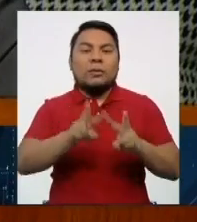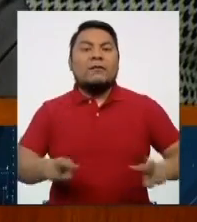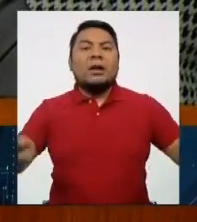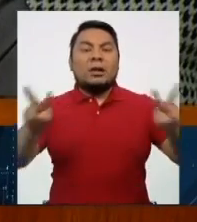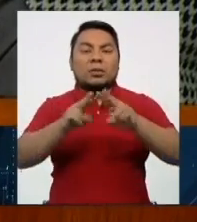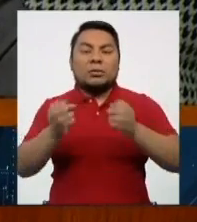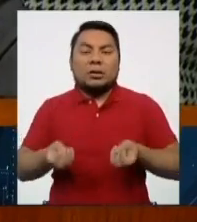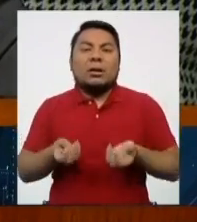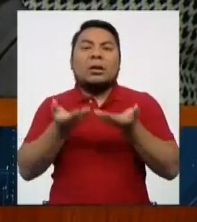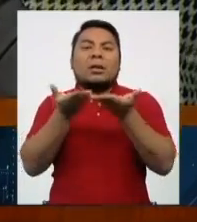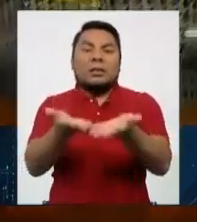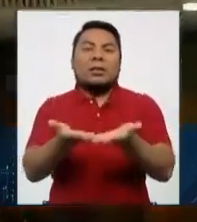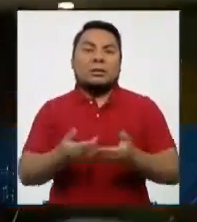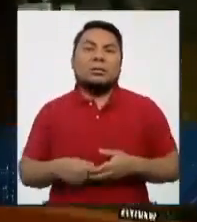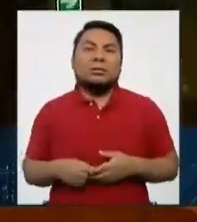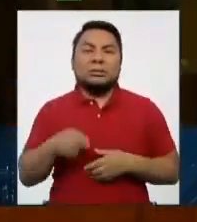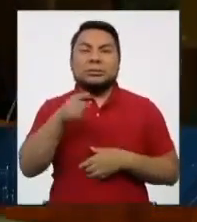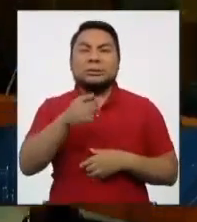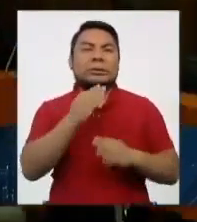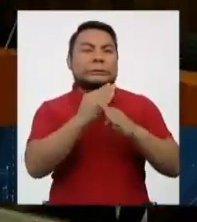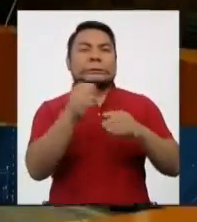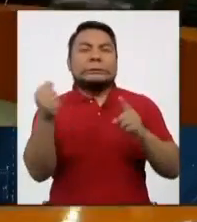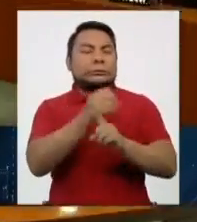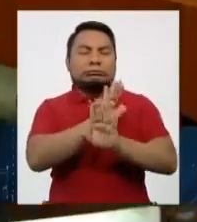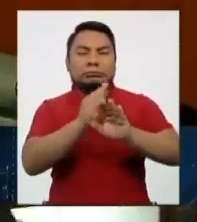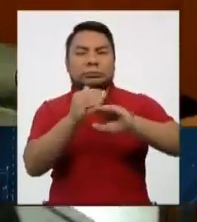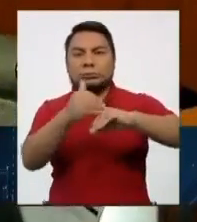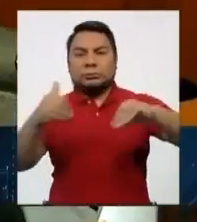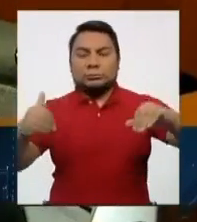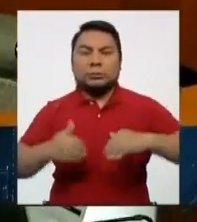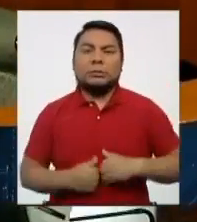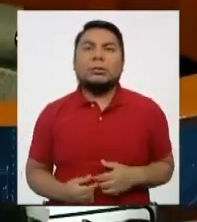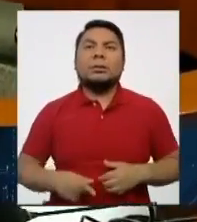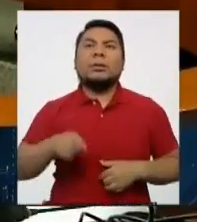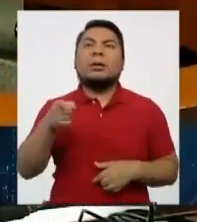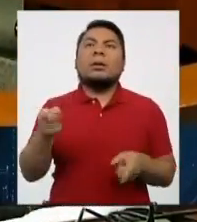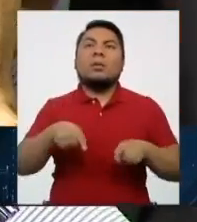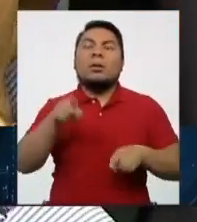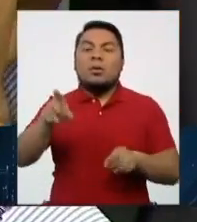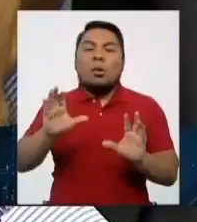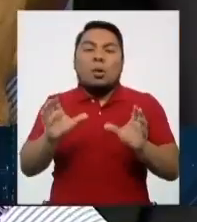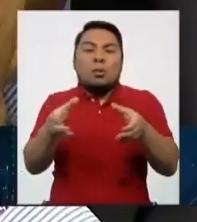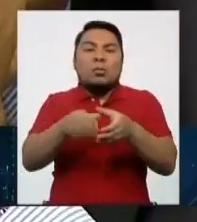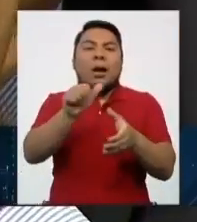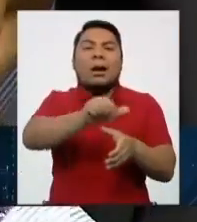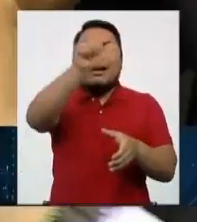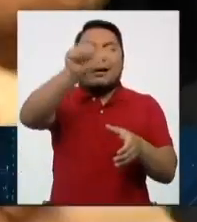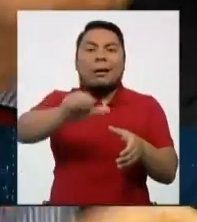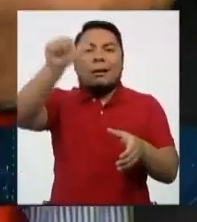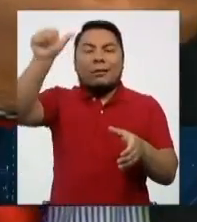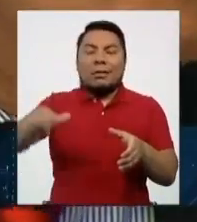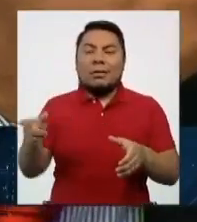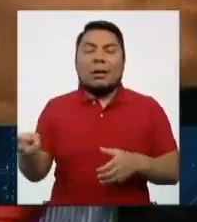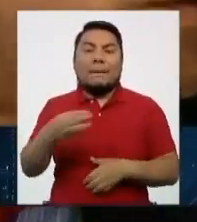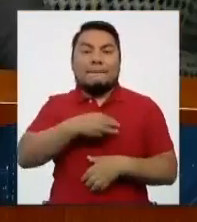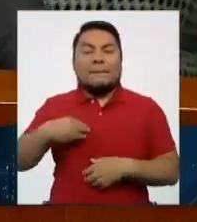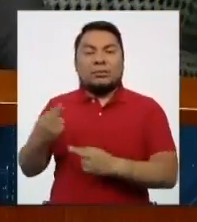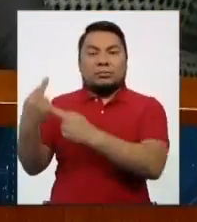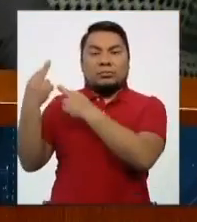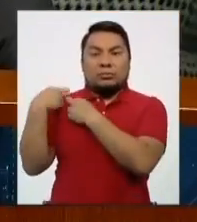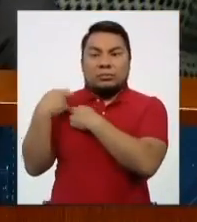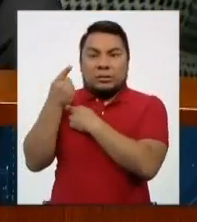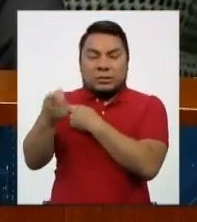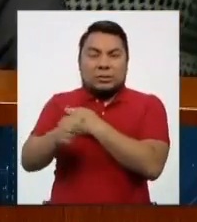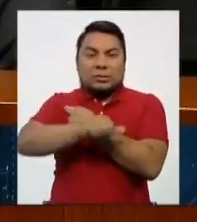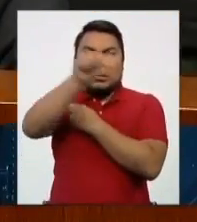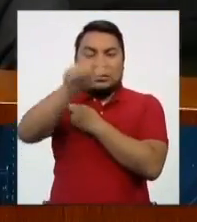cultivar la adhesión a ella. Al asumir la presidencia pro tempore de la comunidad andina, el ministro de Relaciones Exteriores, Néstor Popolicio,